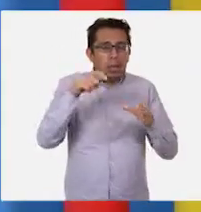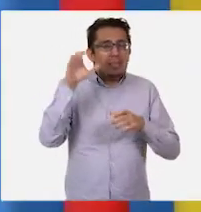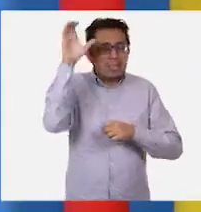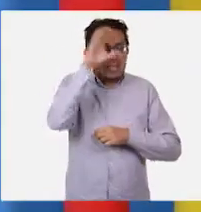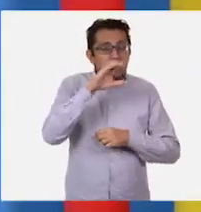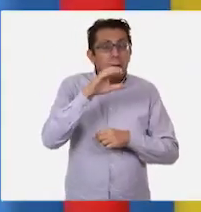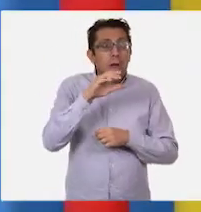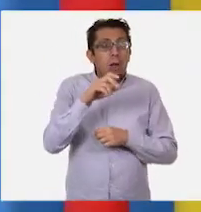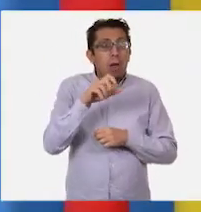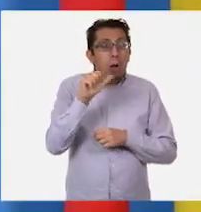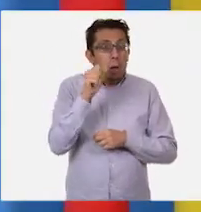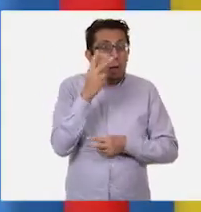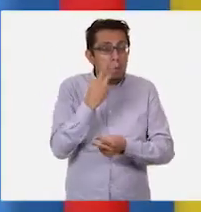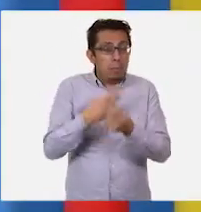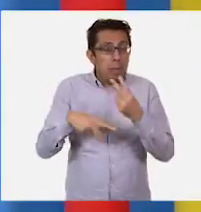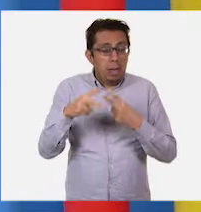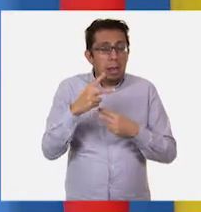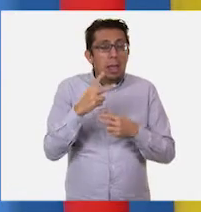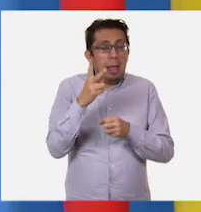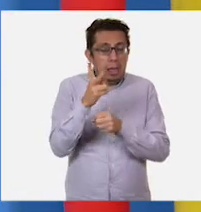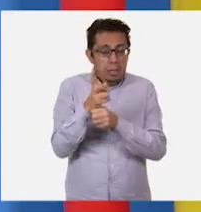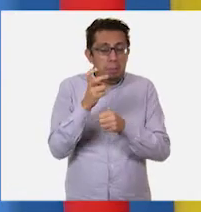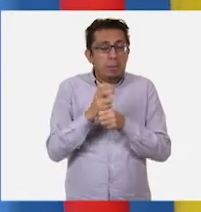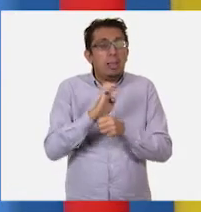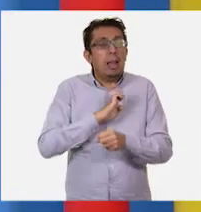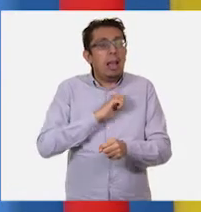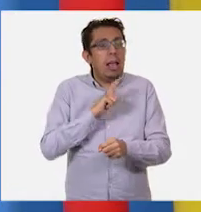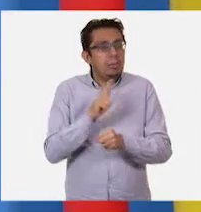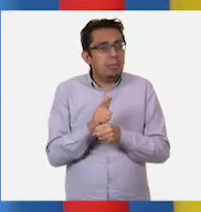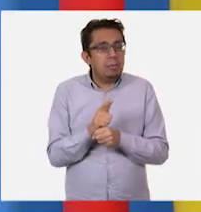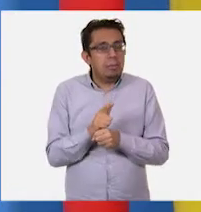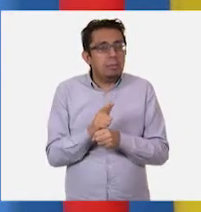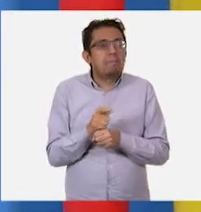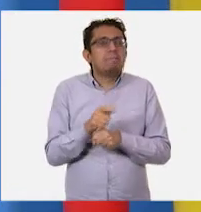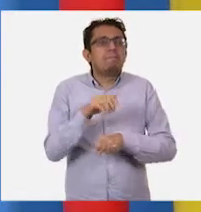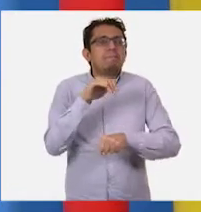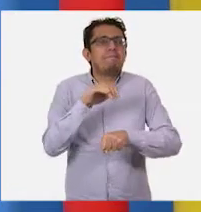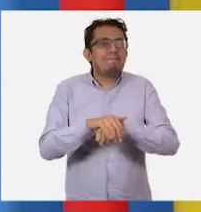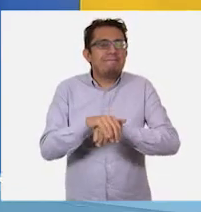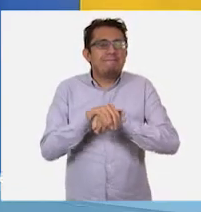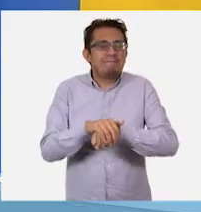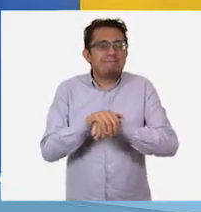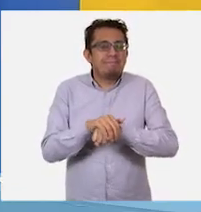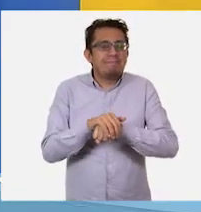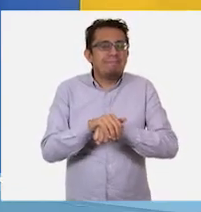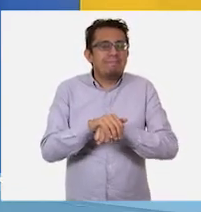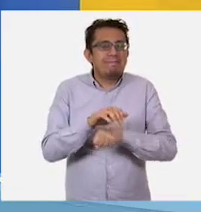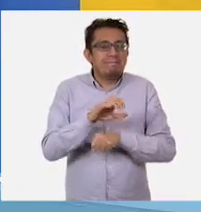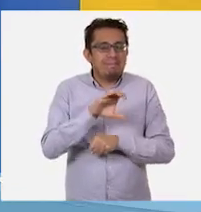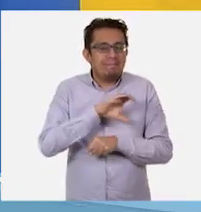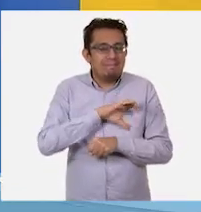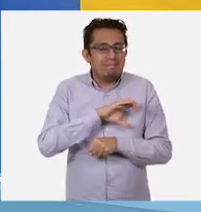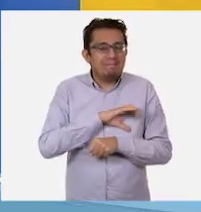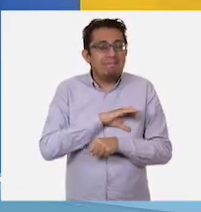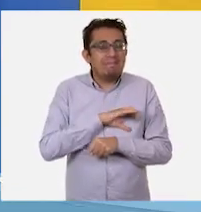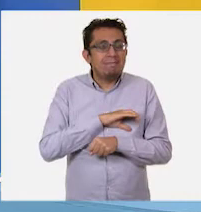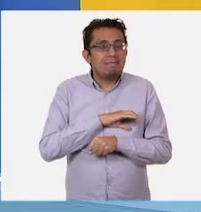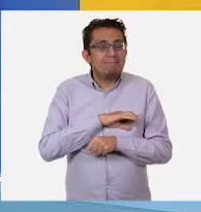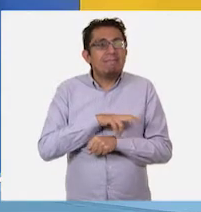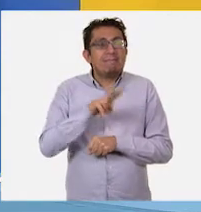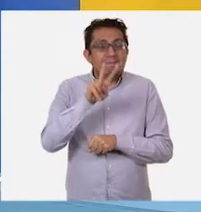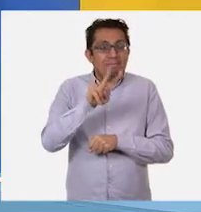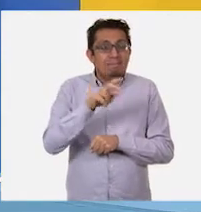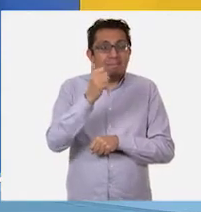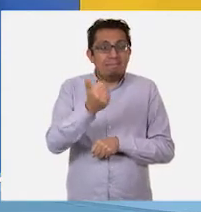Maestro, entonces, hoy nos va a acompañar un querido amigo. Así es. Los alumnos y las